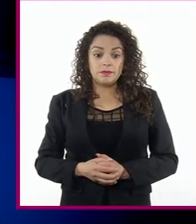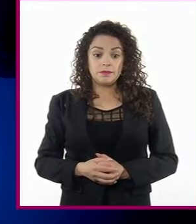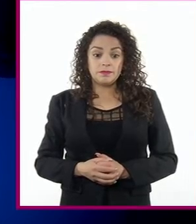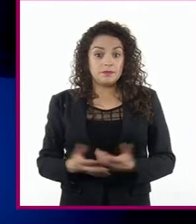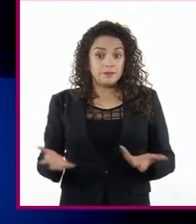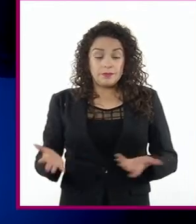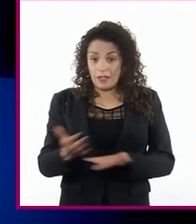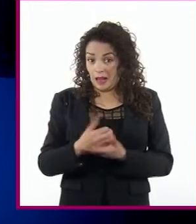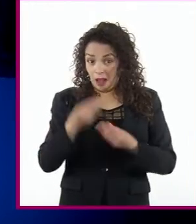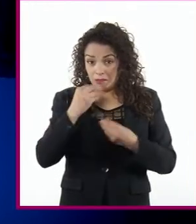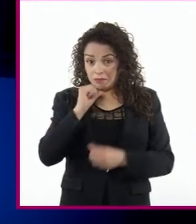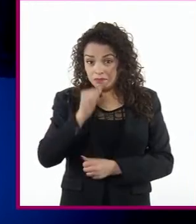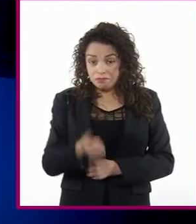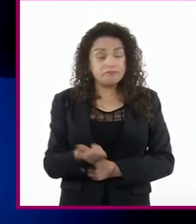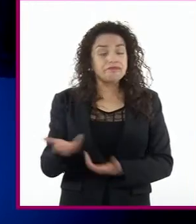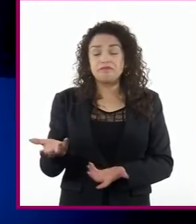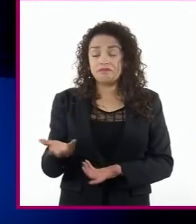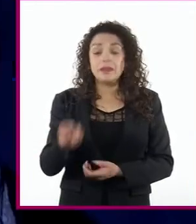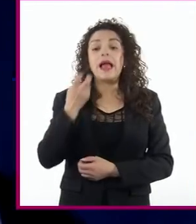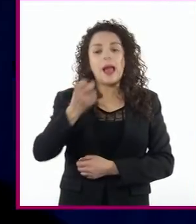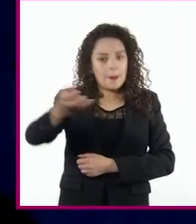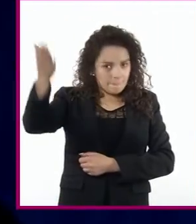¡El pulmón! Ay, no.